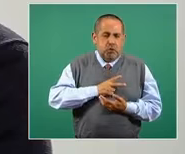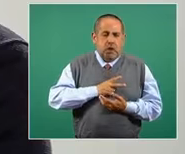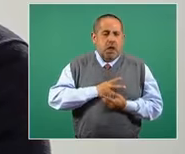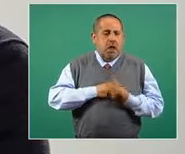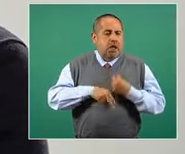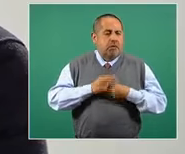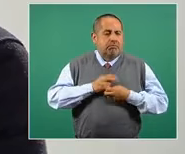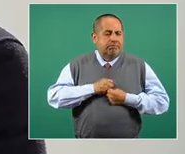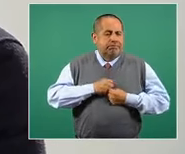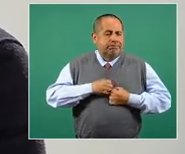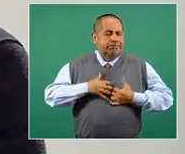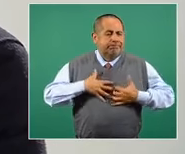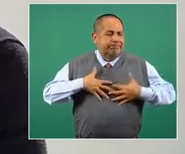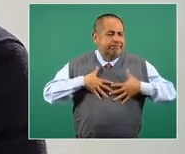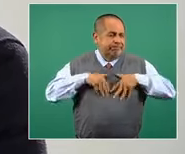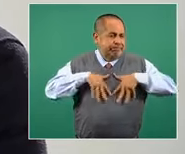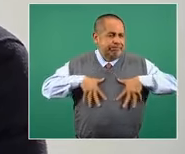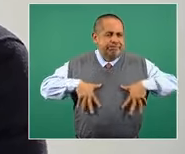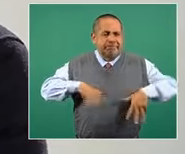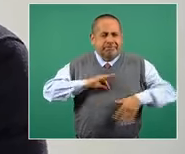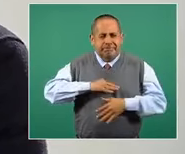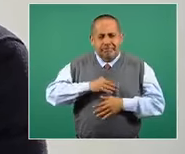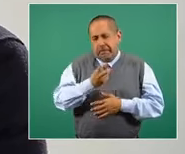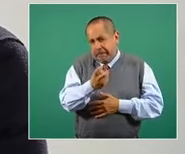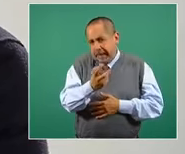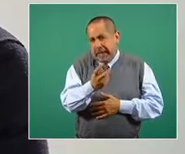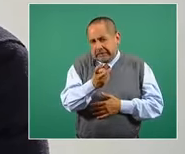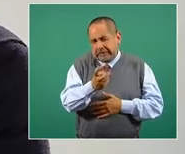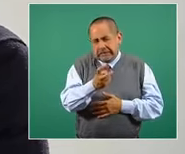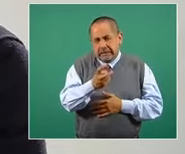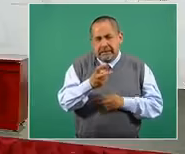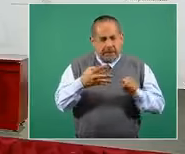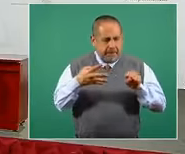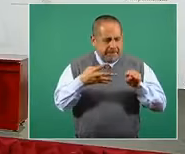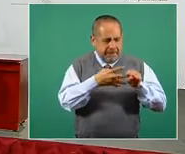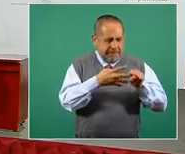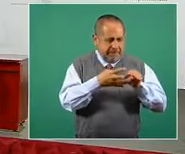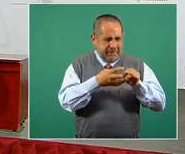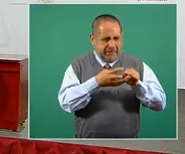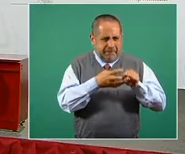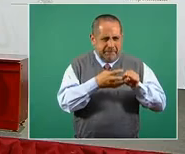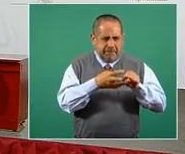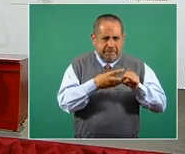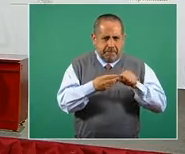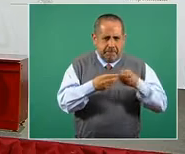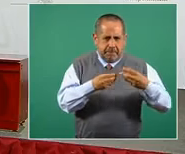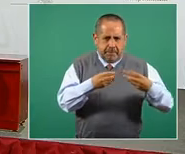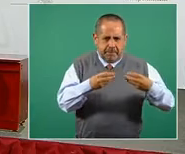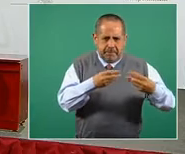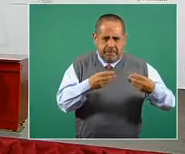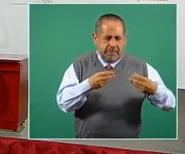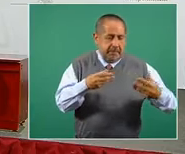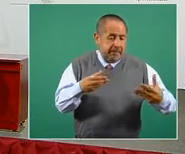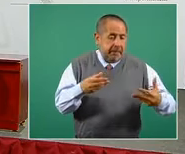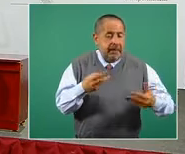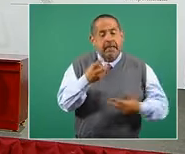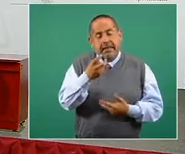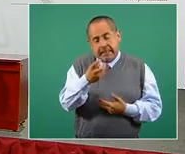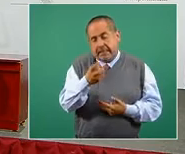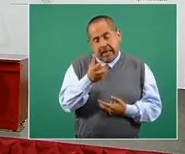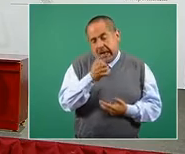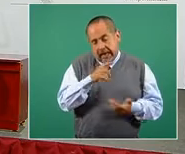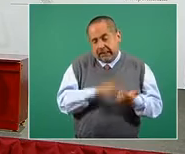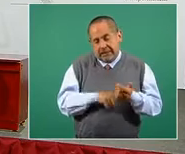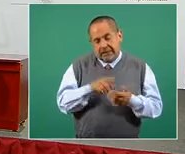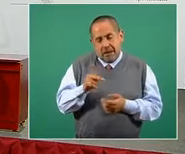seguir infectando. Entonces, más bien es obviamente un elemento muy importante de todo el